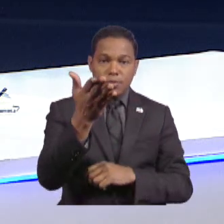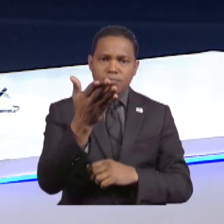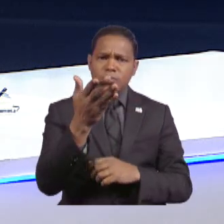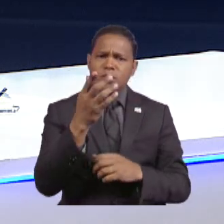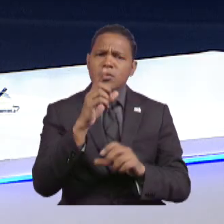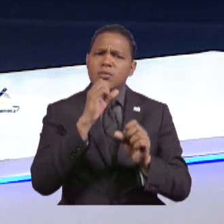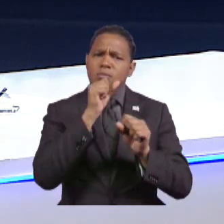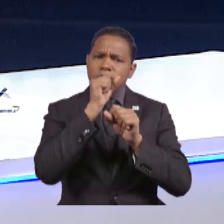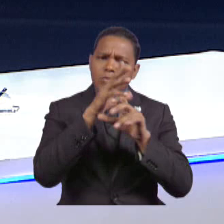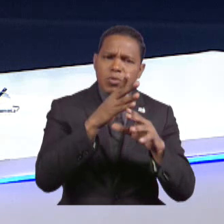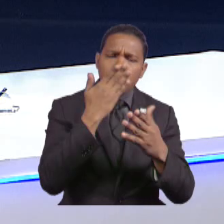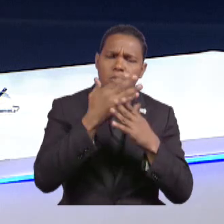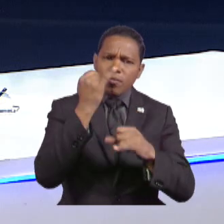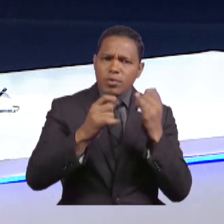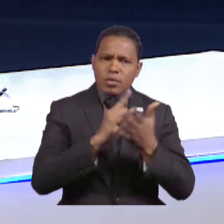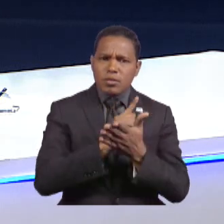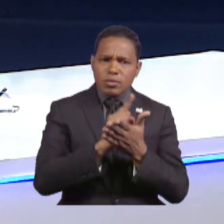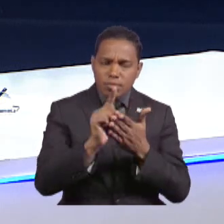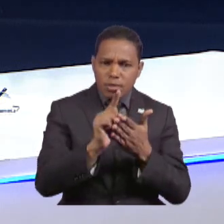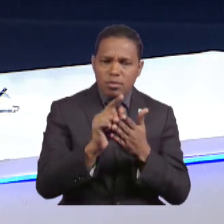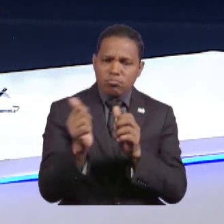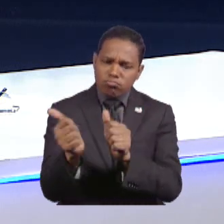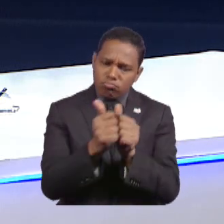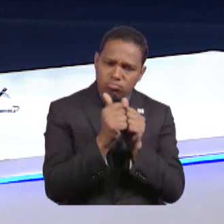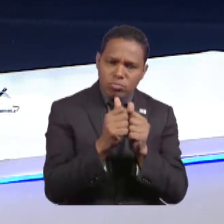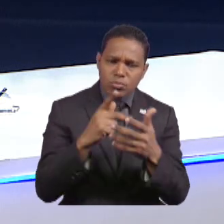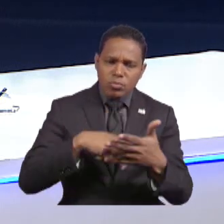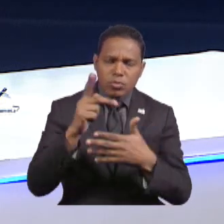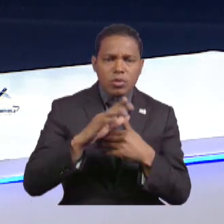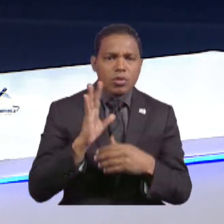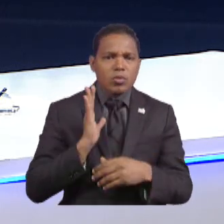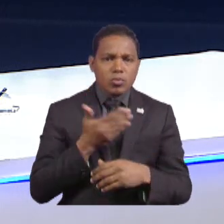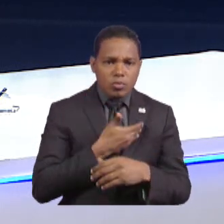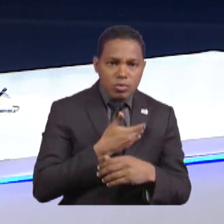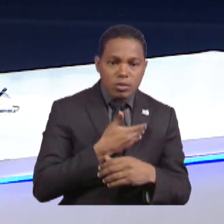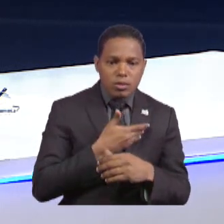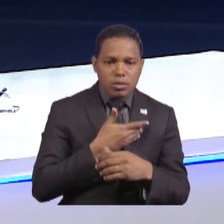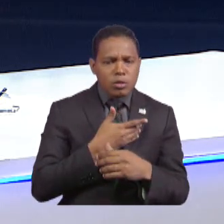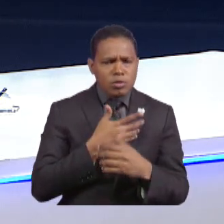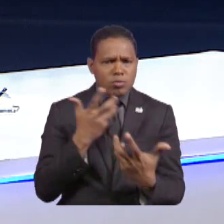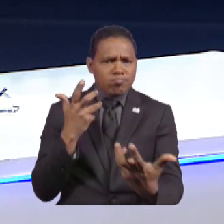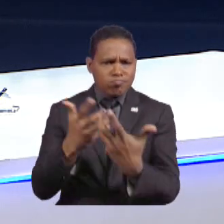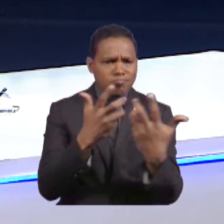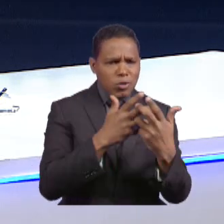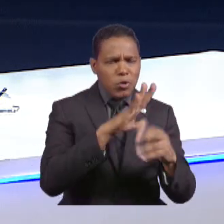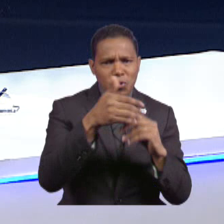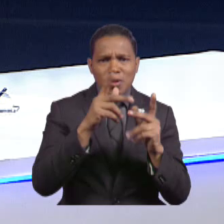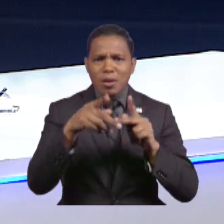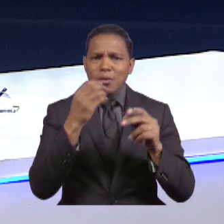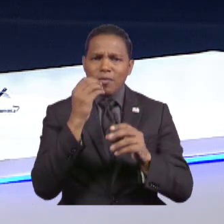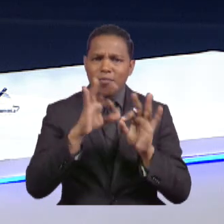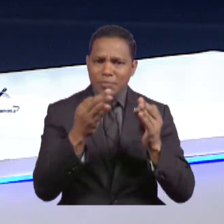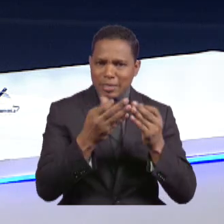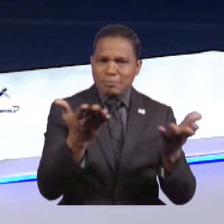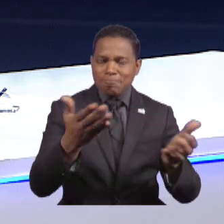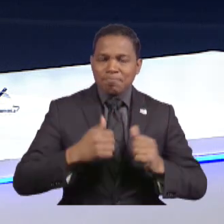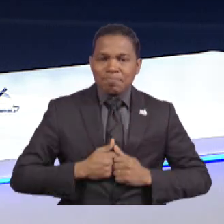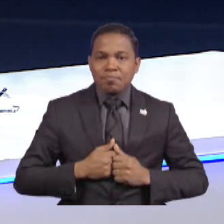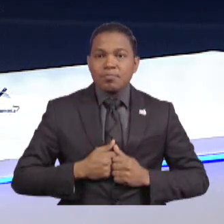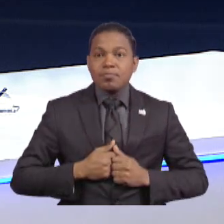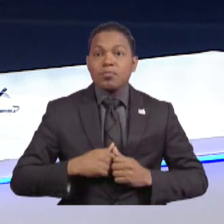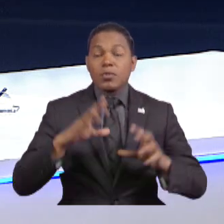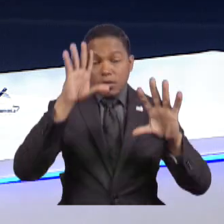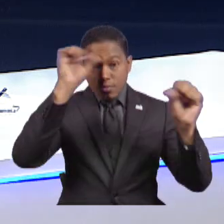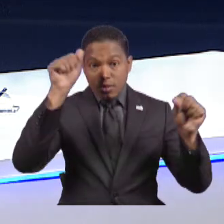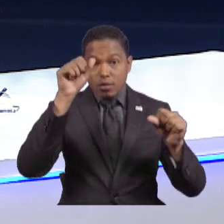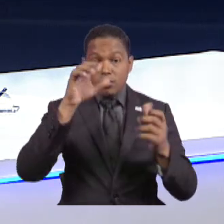todos un buen fin de semana, acompañando pues nuestra programación que es apta para todos en casa, para toda la familia. El presidente del